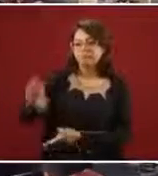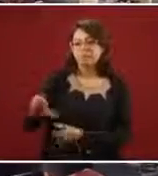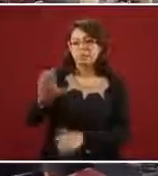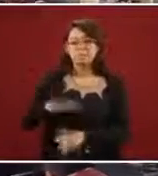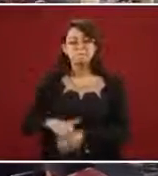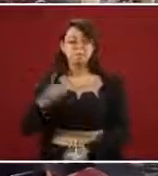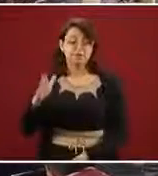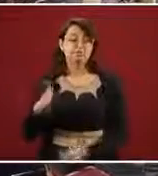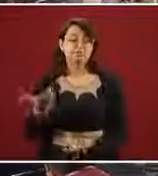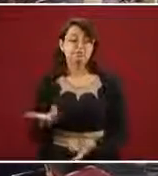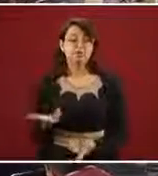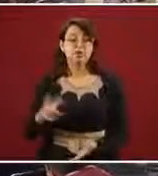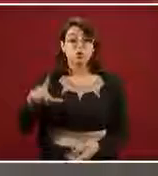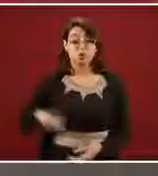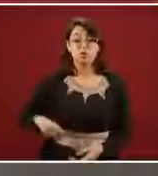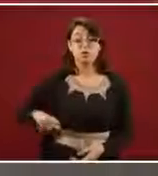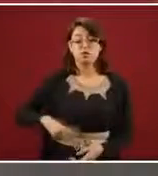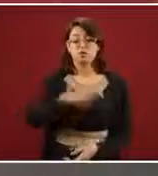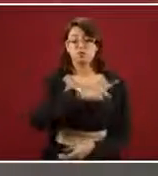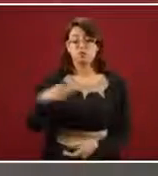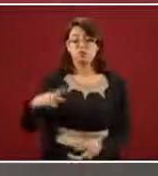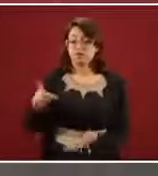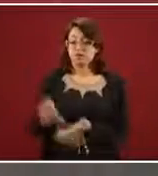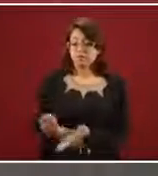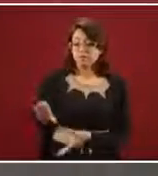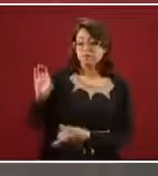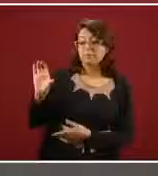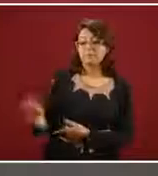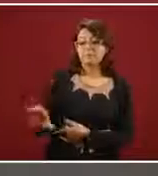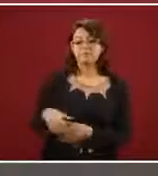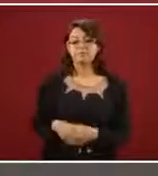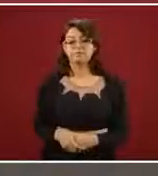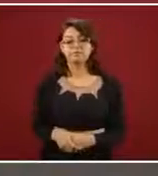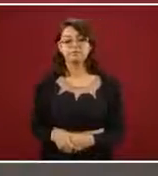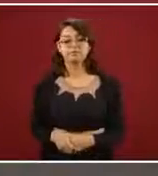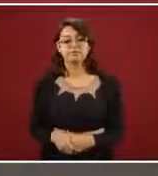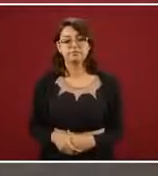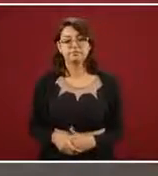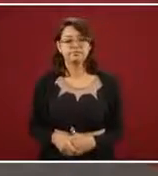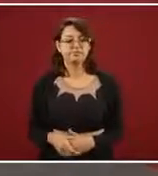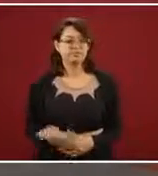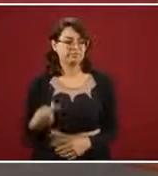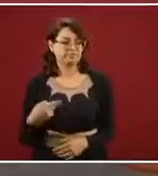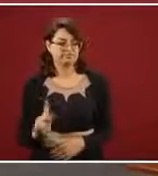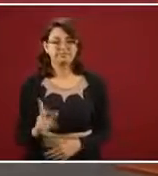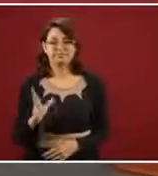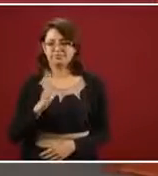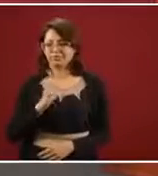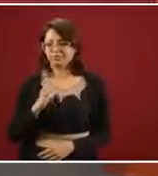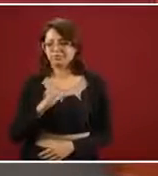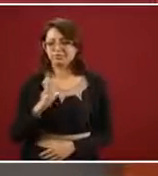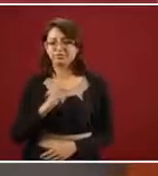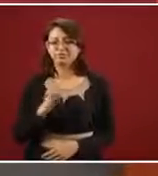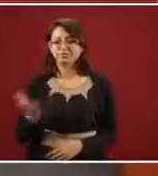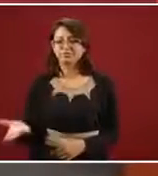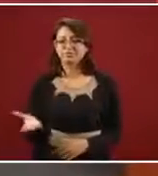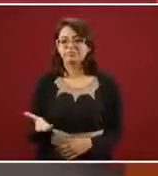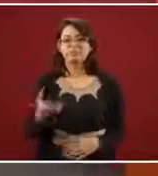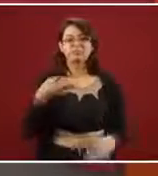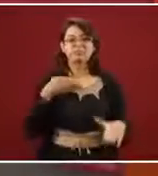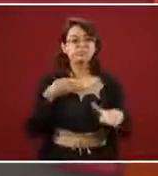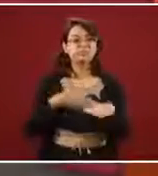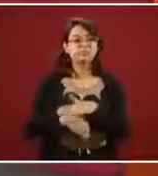un subsidio, pero tiene toda la justificación, porque por el